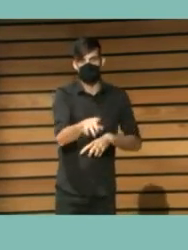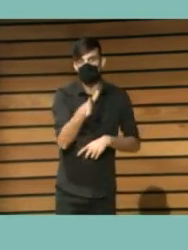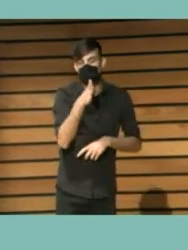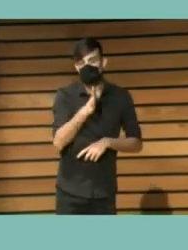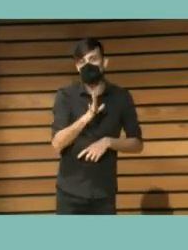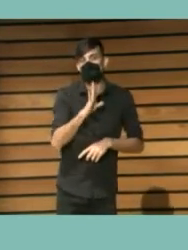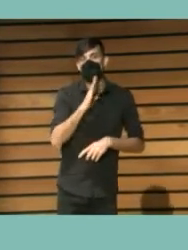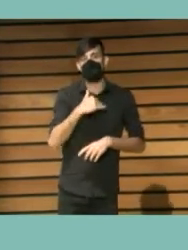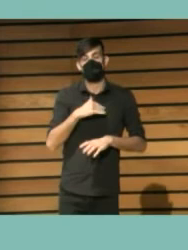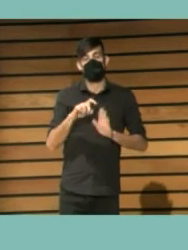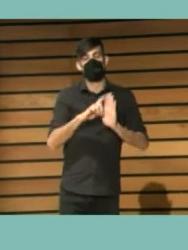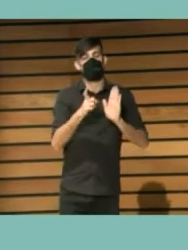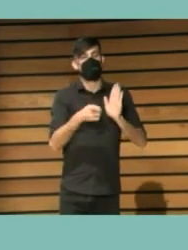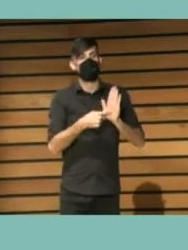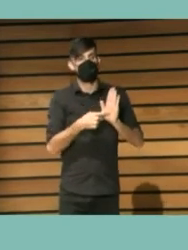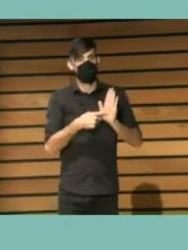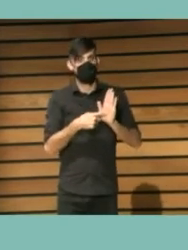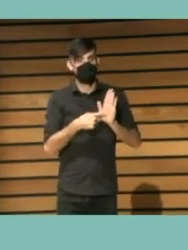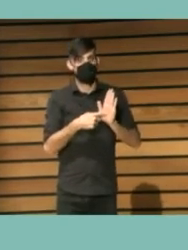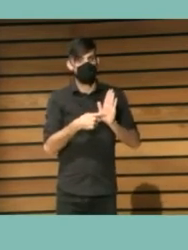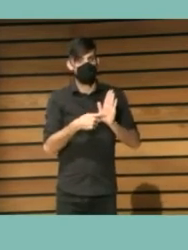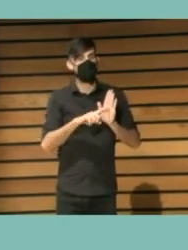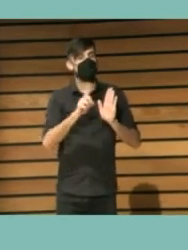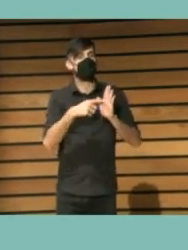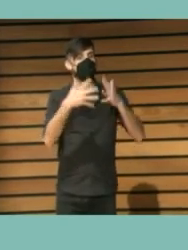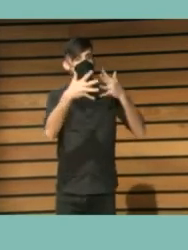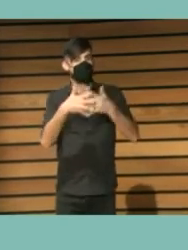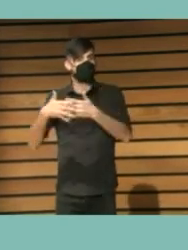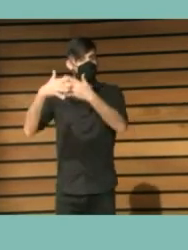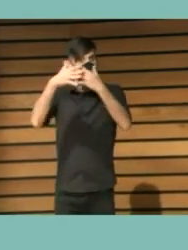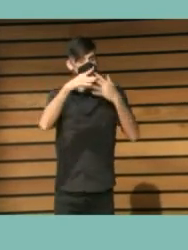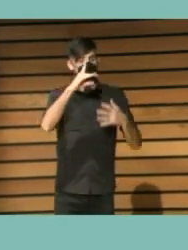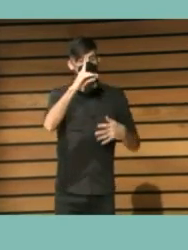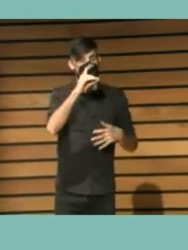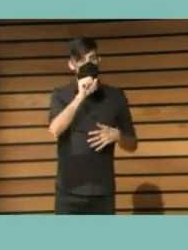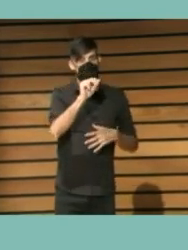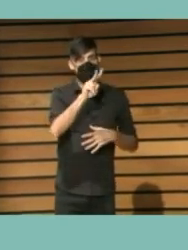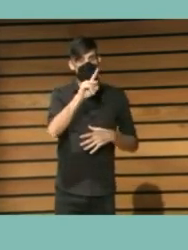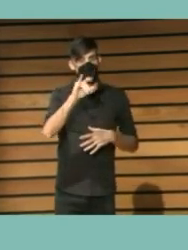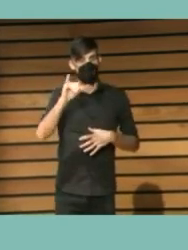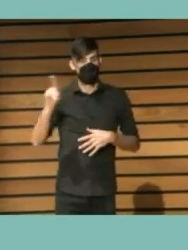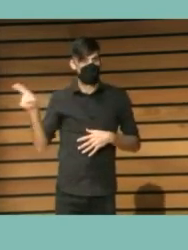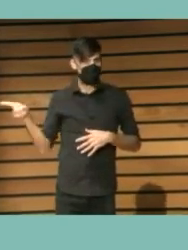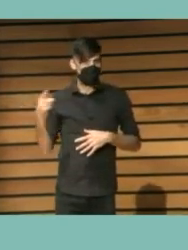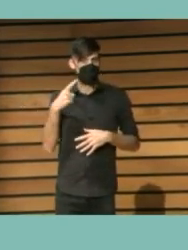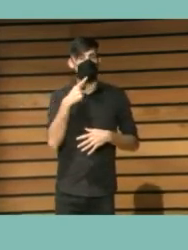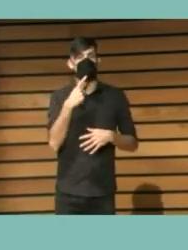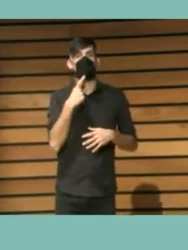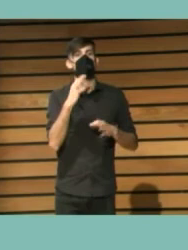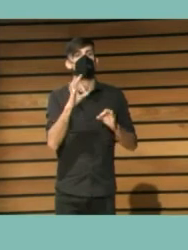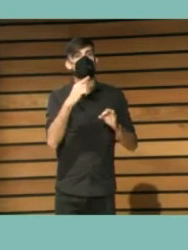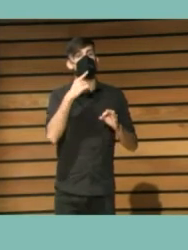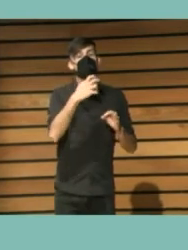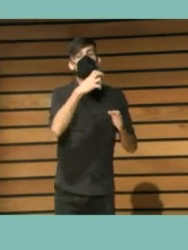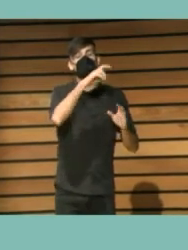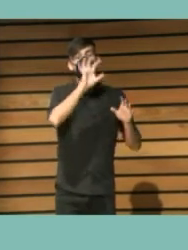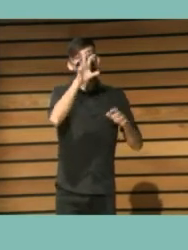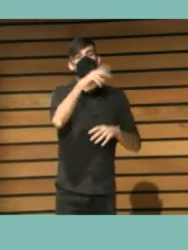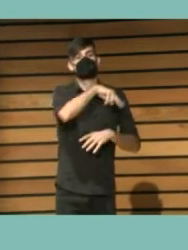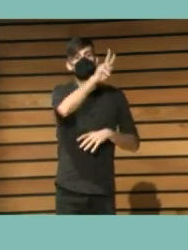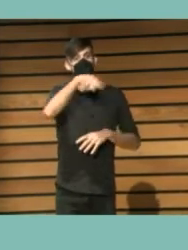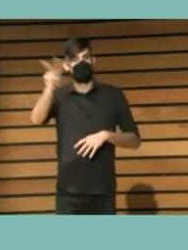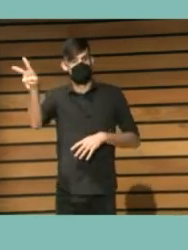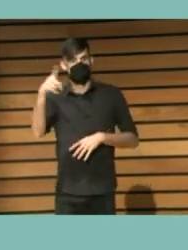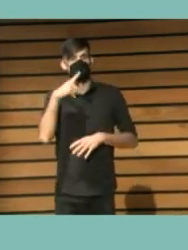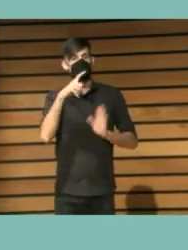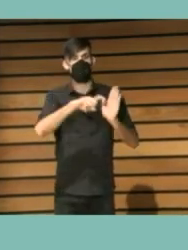del señor de las barbas blancas del otro lado del charco, como ha dicho él, decía que en Noruega por ley habían establecido